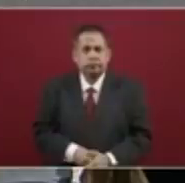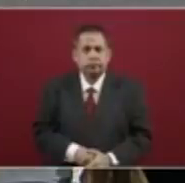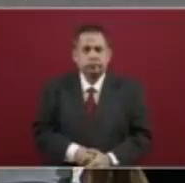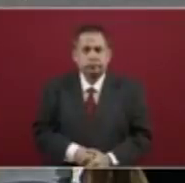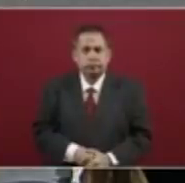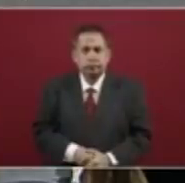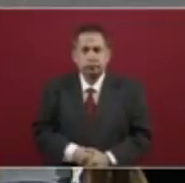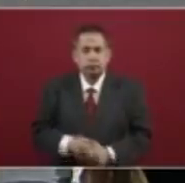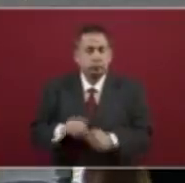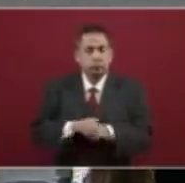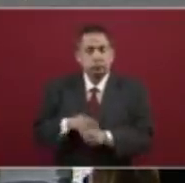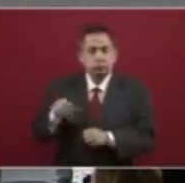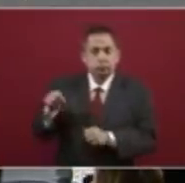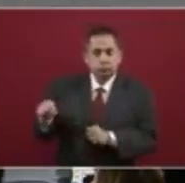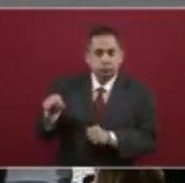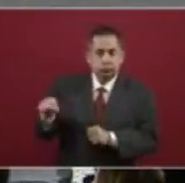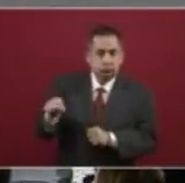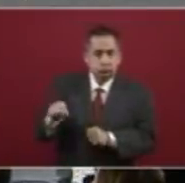porque ahí sí